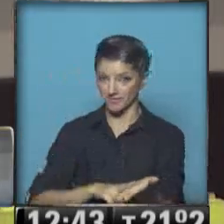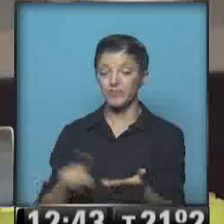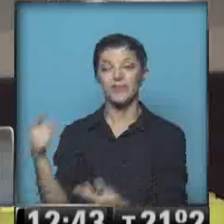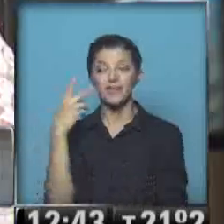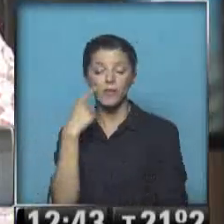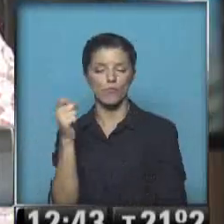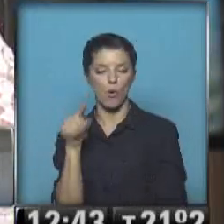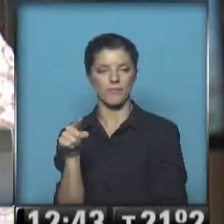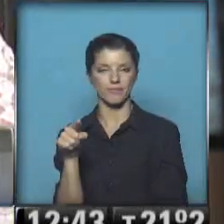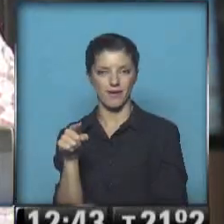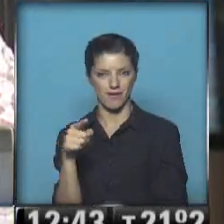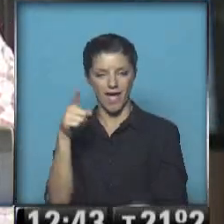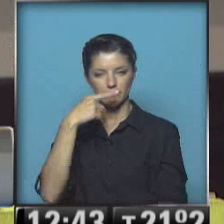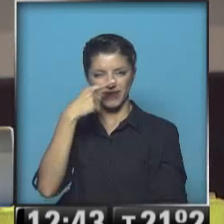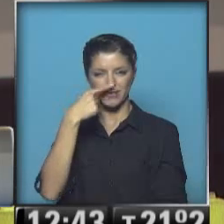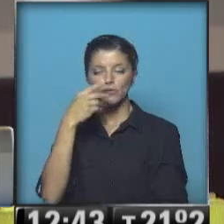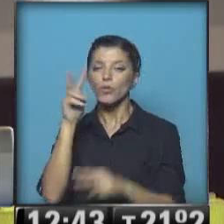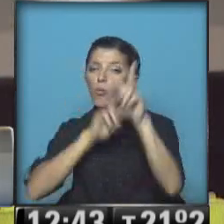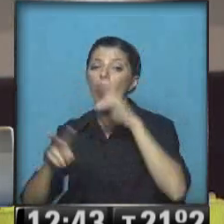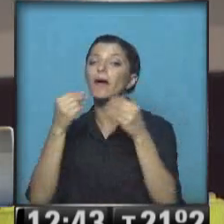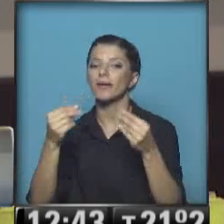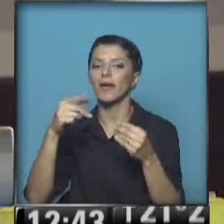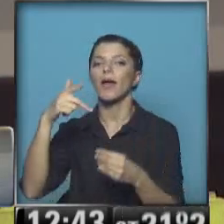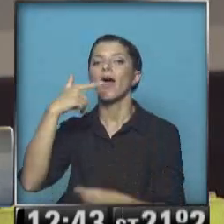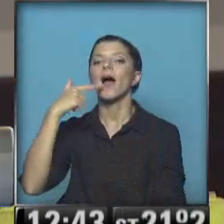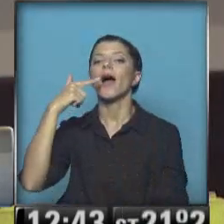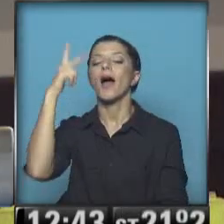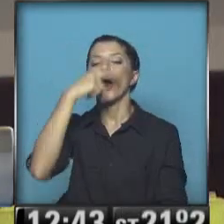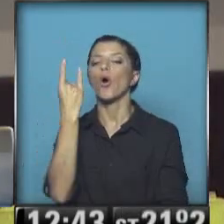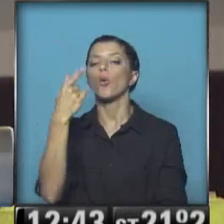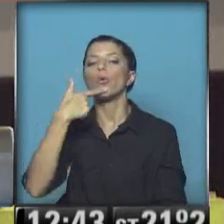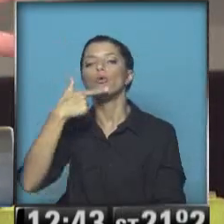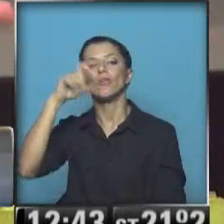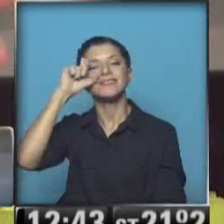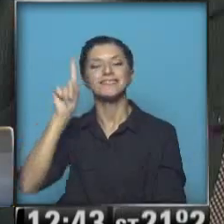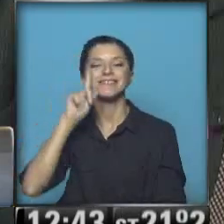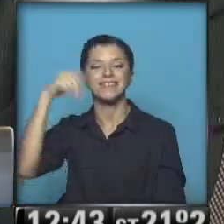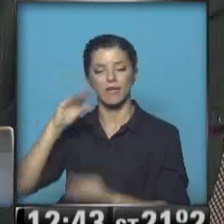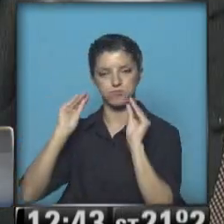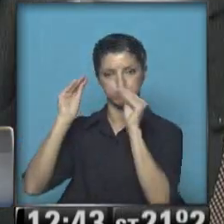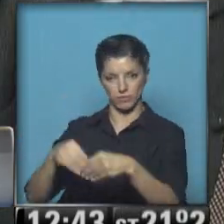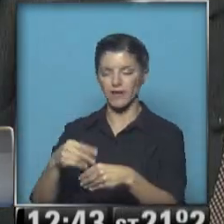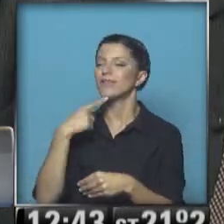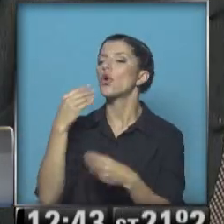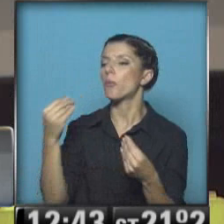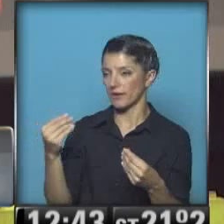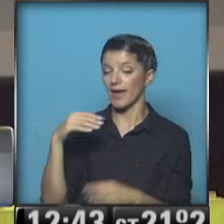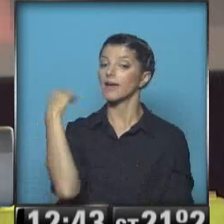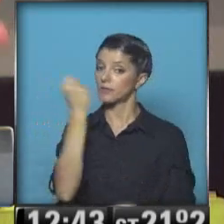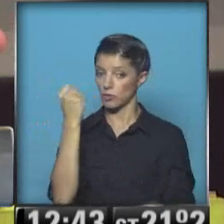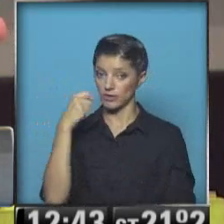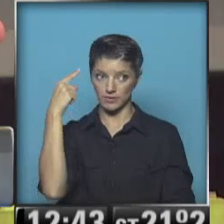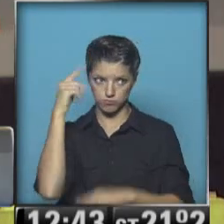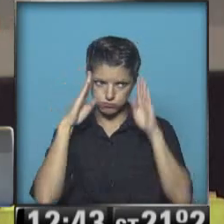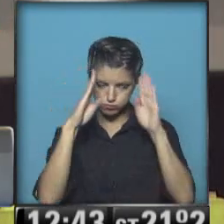intención ya ahí derrocar a a saddam hussein digo esto porque siempre hay que tomar muy en serio estos documentos hay una